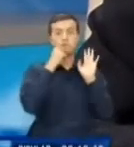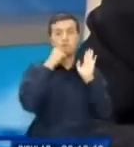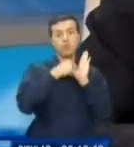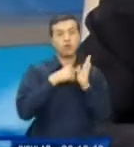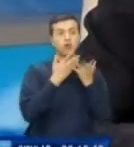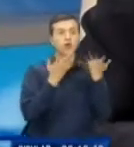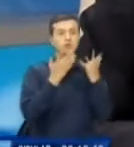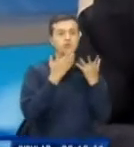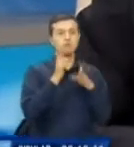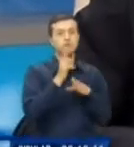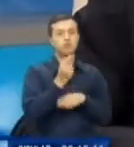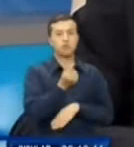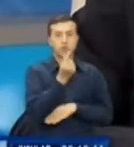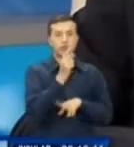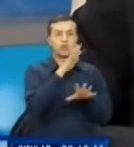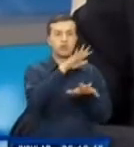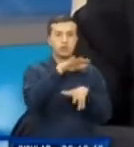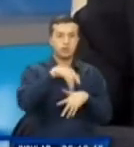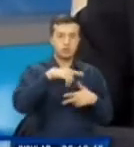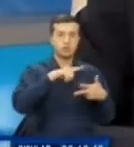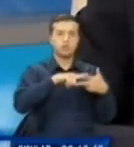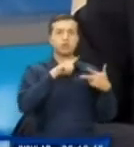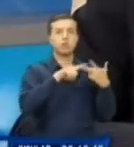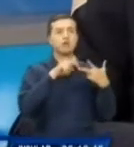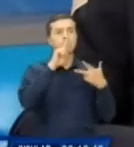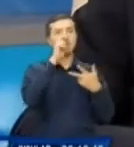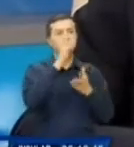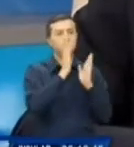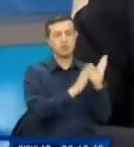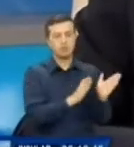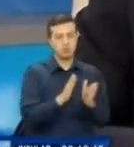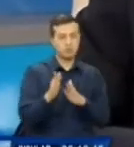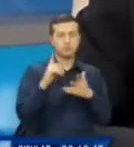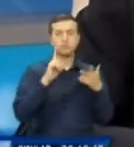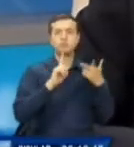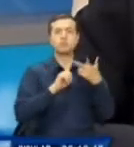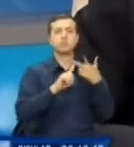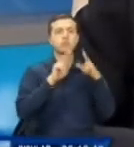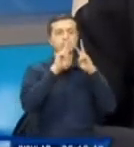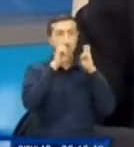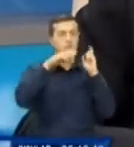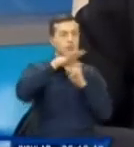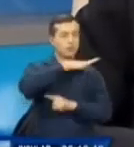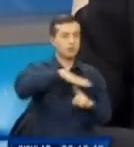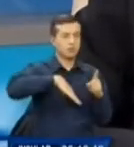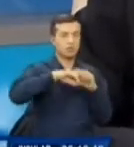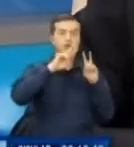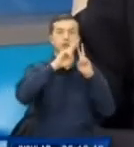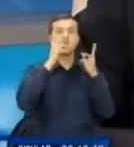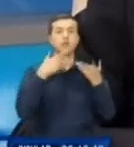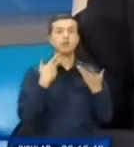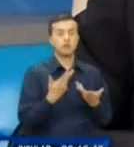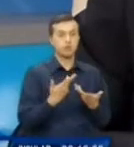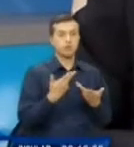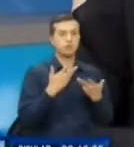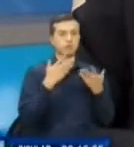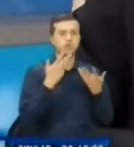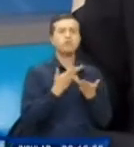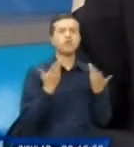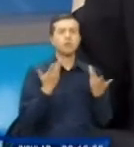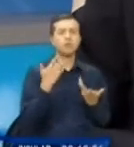agraria el tema de la expropiación el tema de la redistribución el tema de la función ambiental y el tema de la concentración